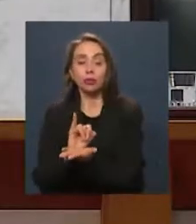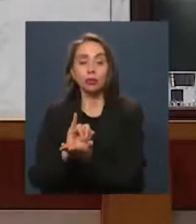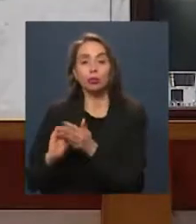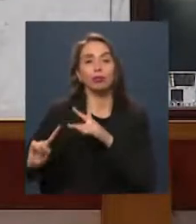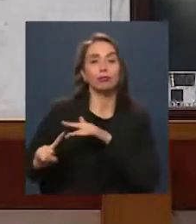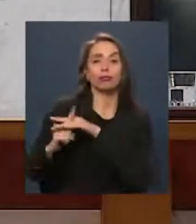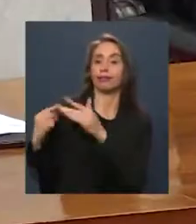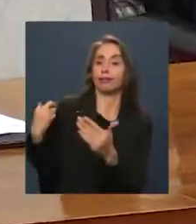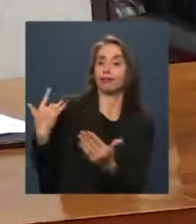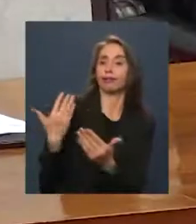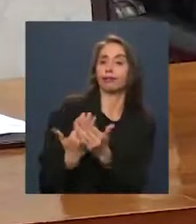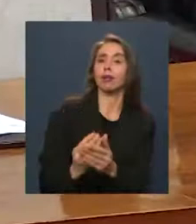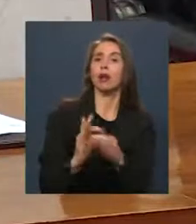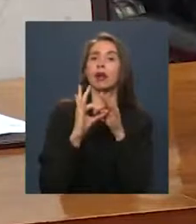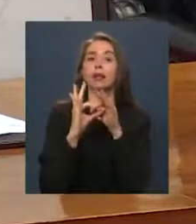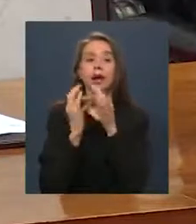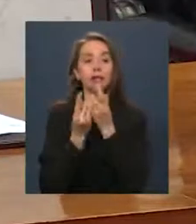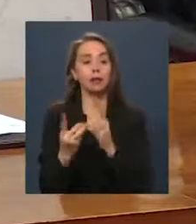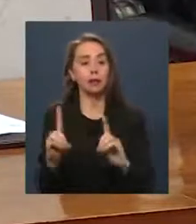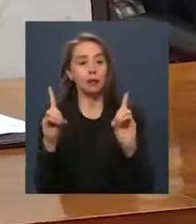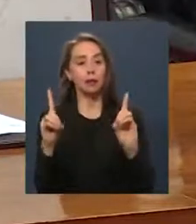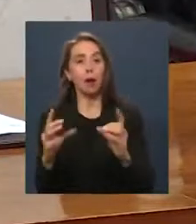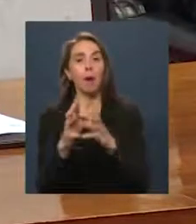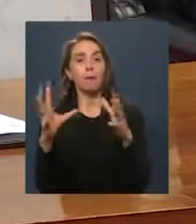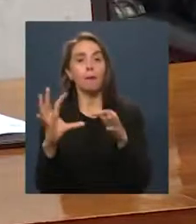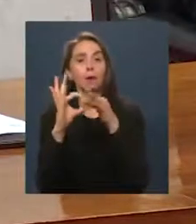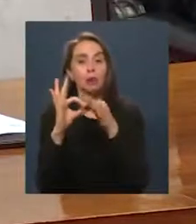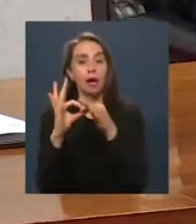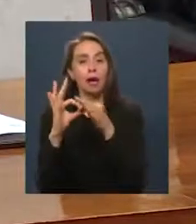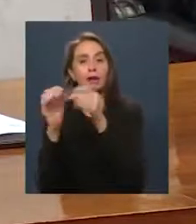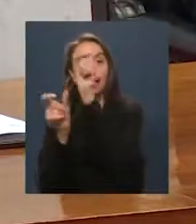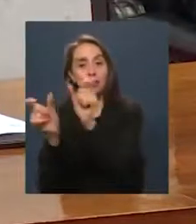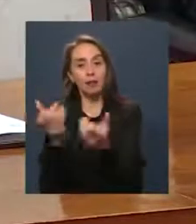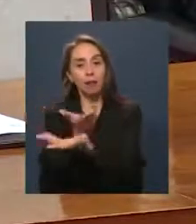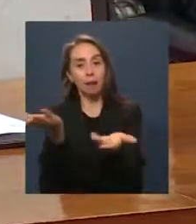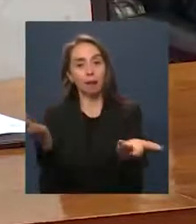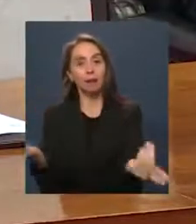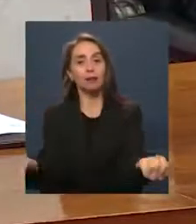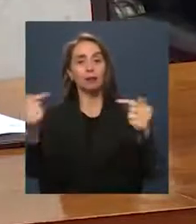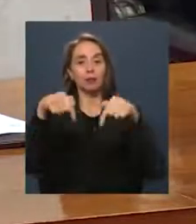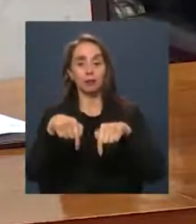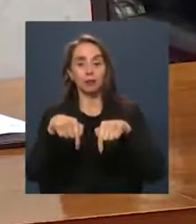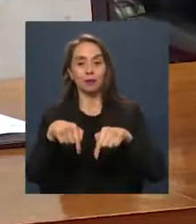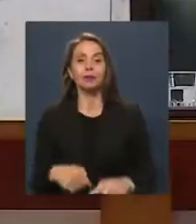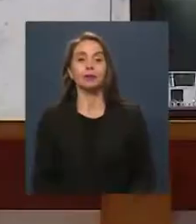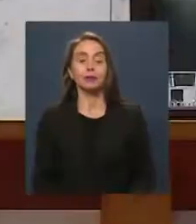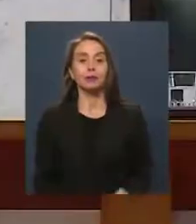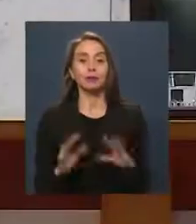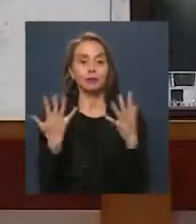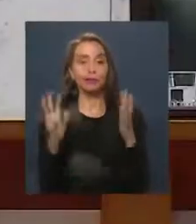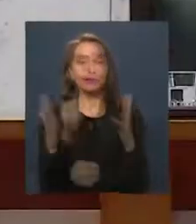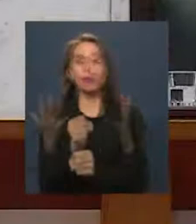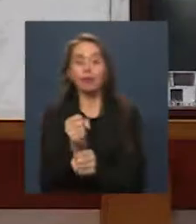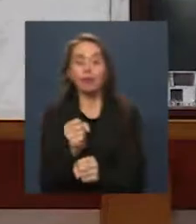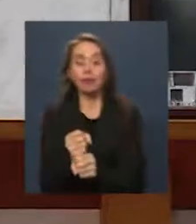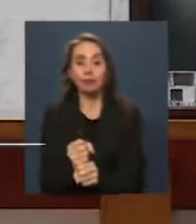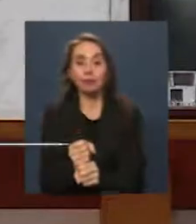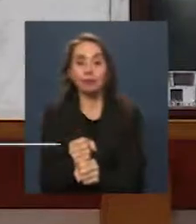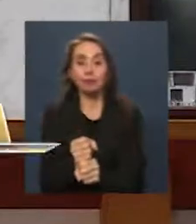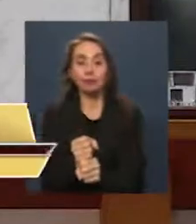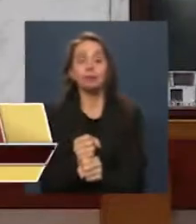en sala, en tanto, sumó más de 2.500 horas de sesiones estos últimos 12 meses con importantes proyectos de ley.